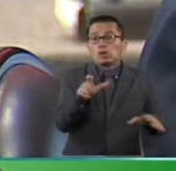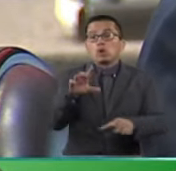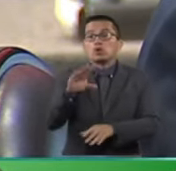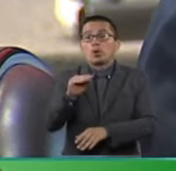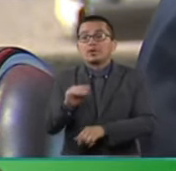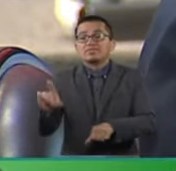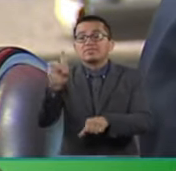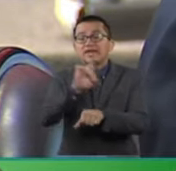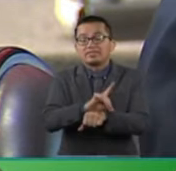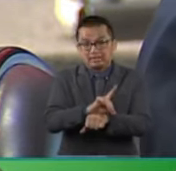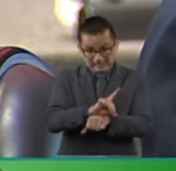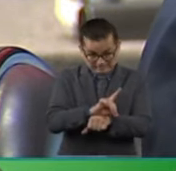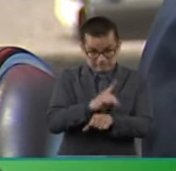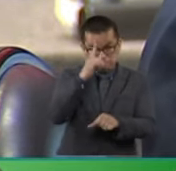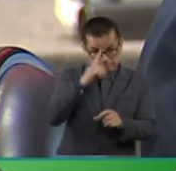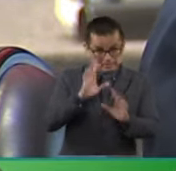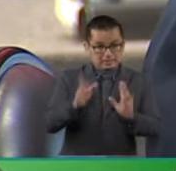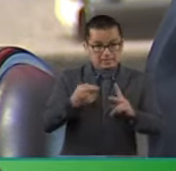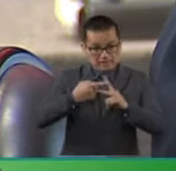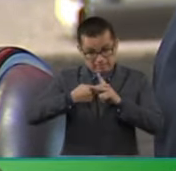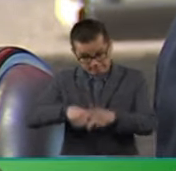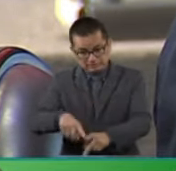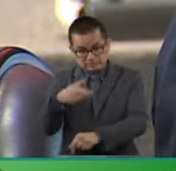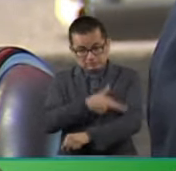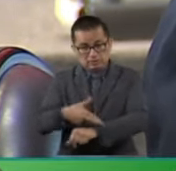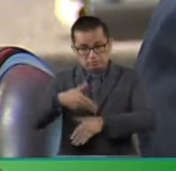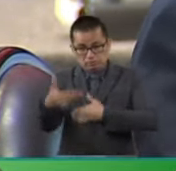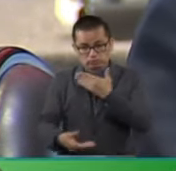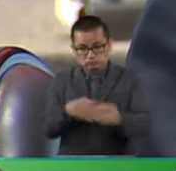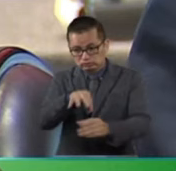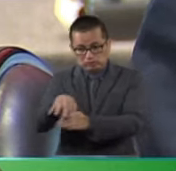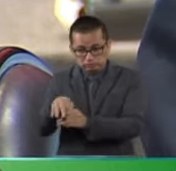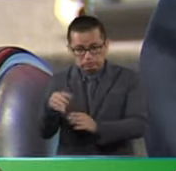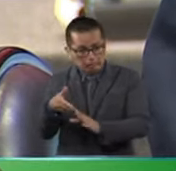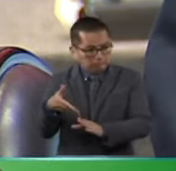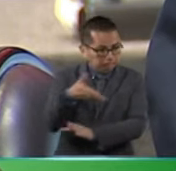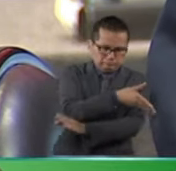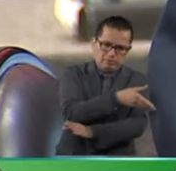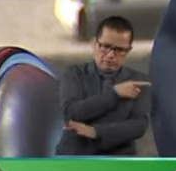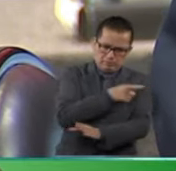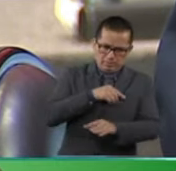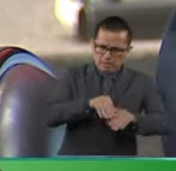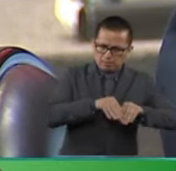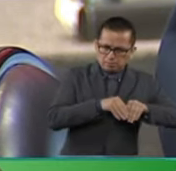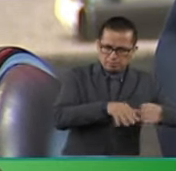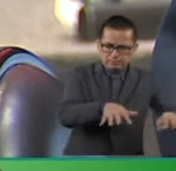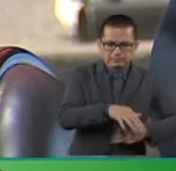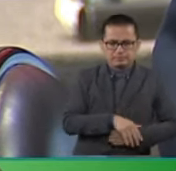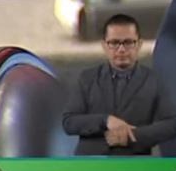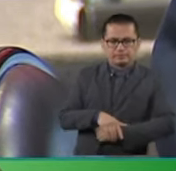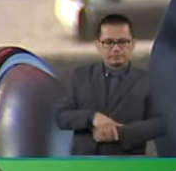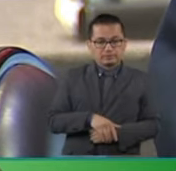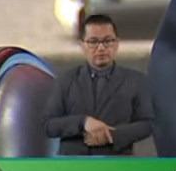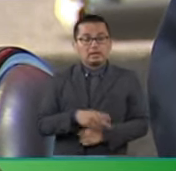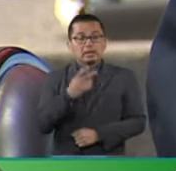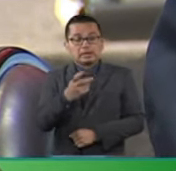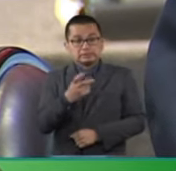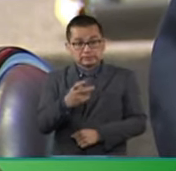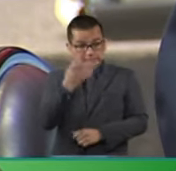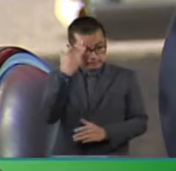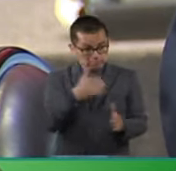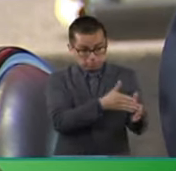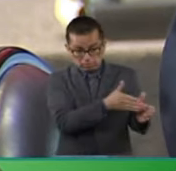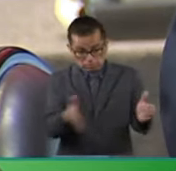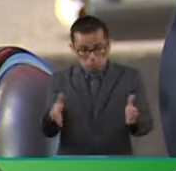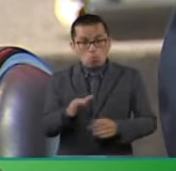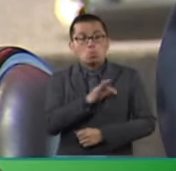antes de que inicie el proceso electoral y durante el mismo no podrá